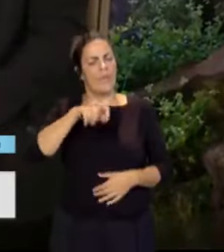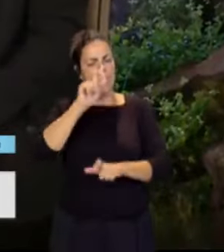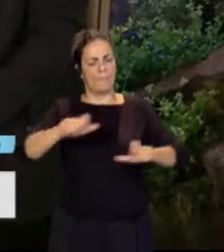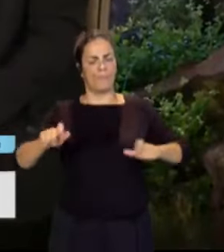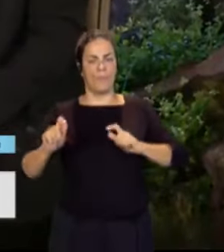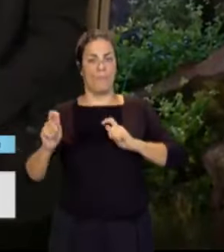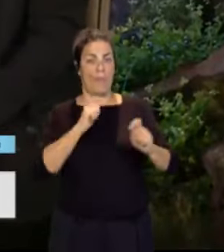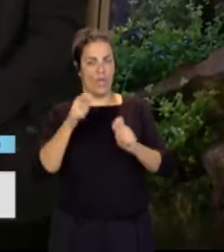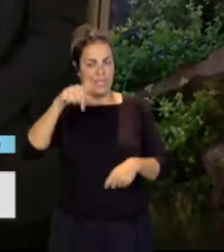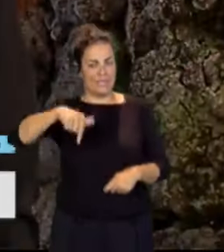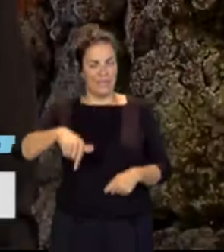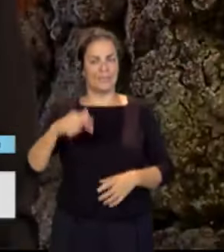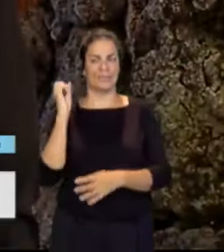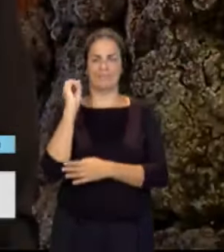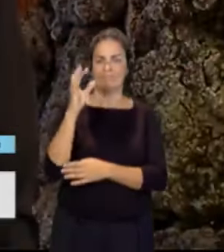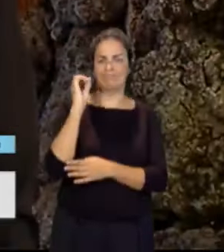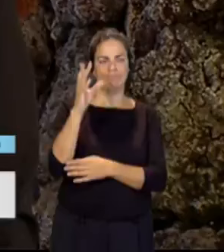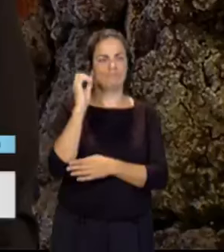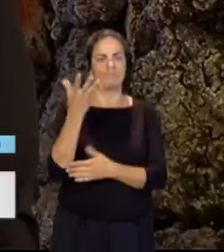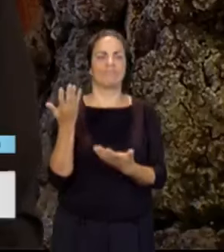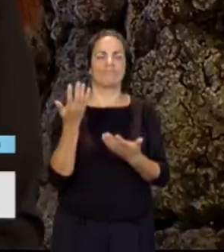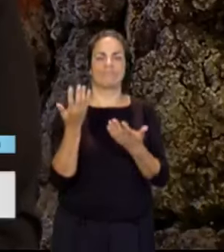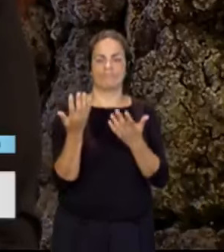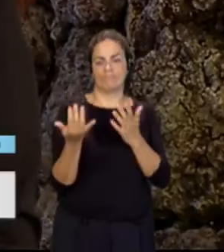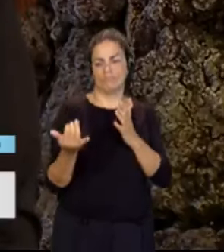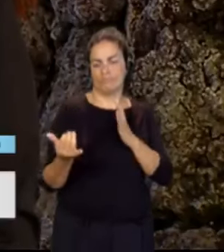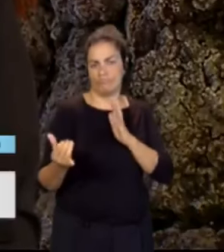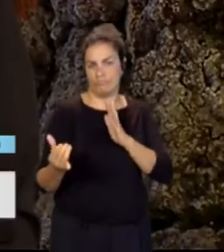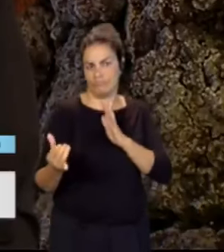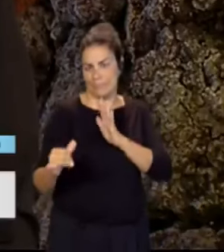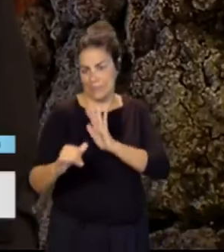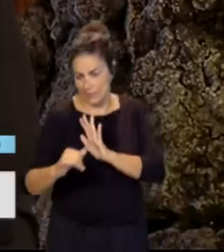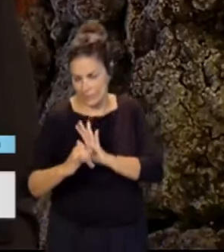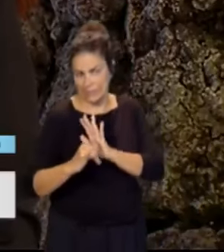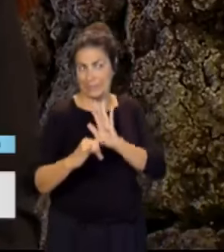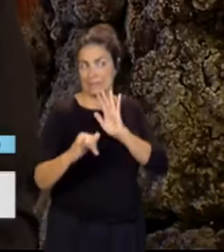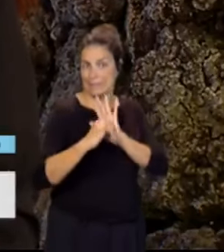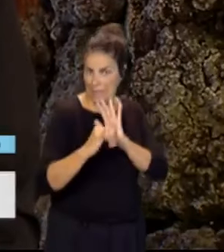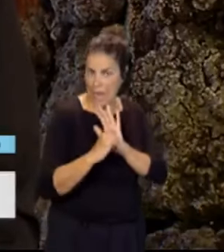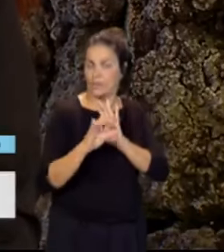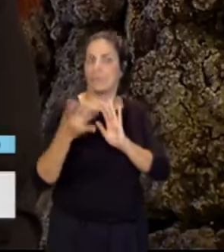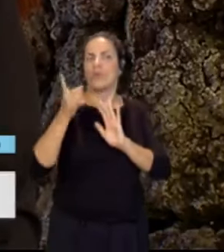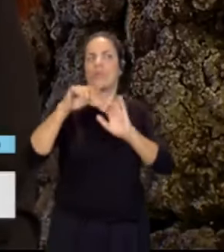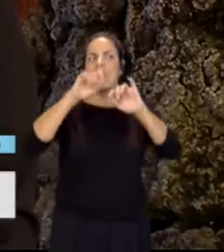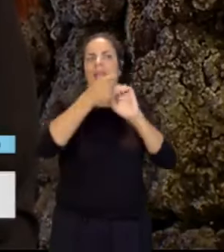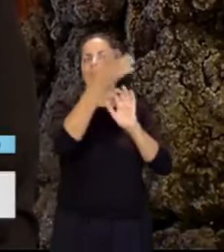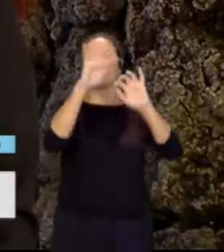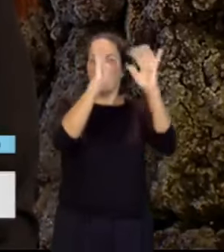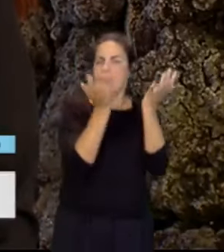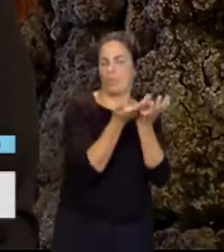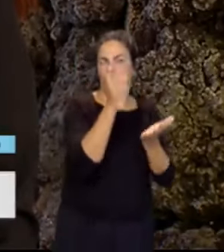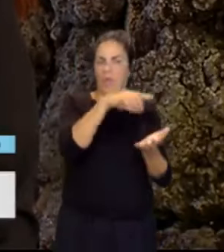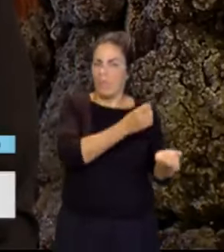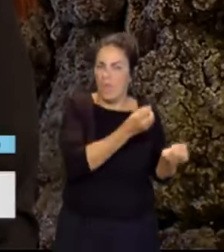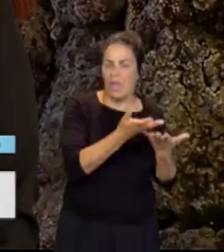que que cuentan desde todo lo que es lo más más cercano con respecto también a este mundo globalizado al resto a a